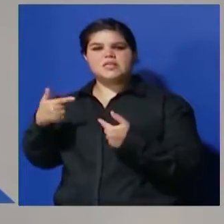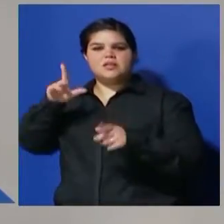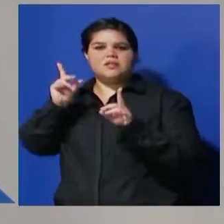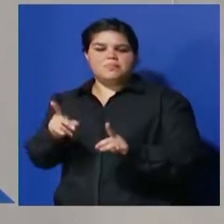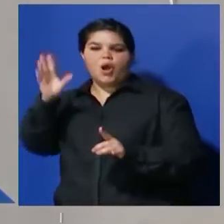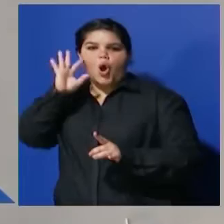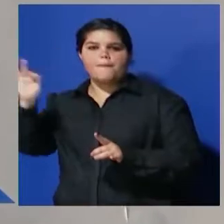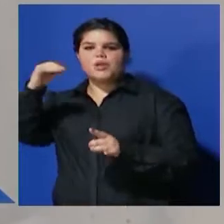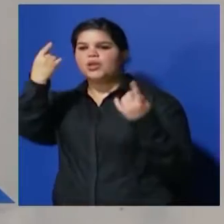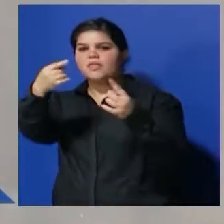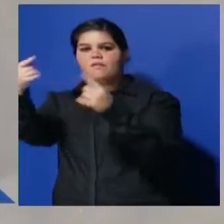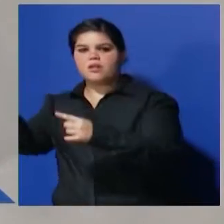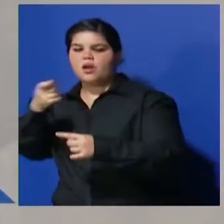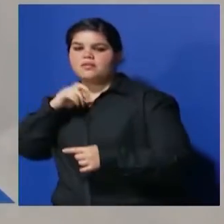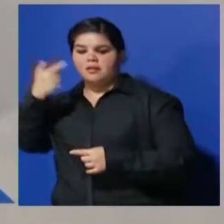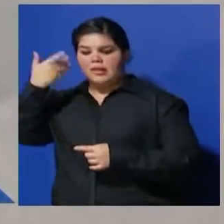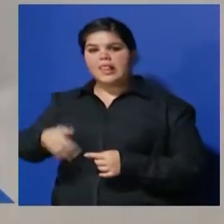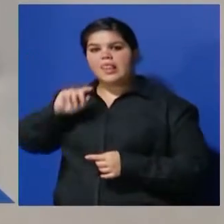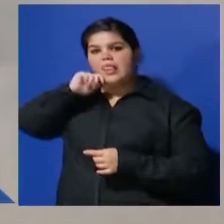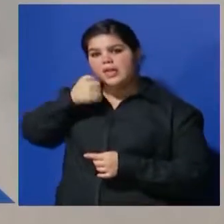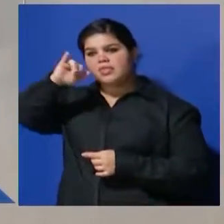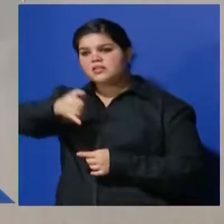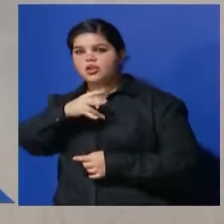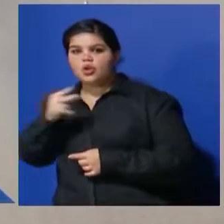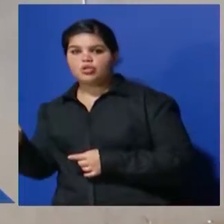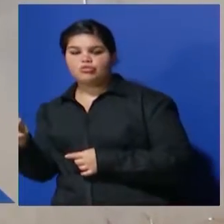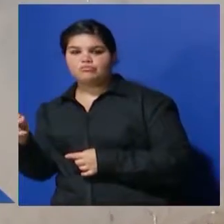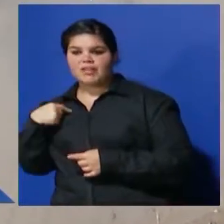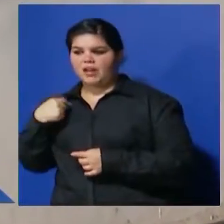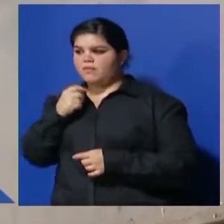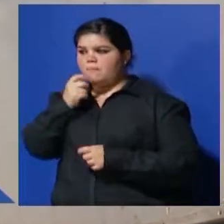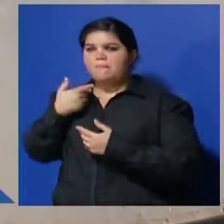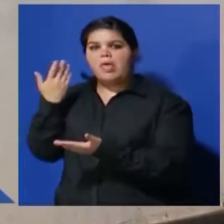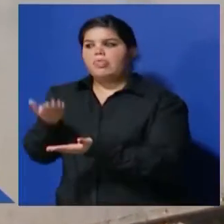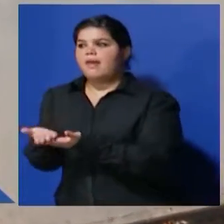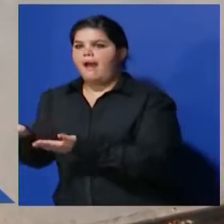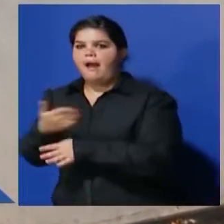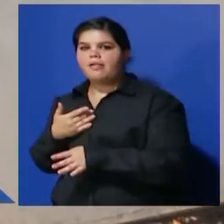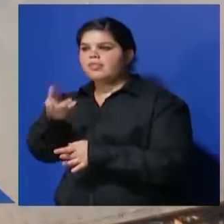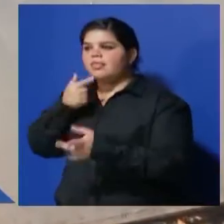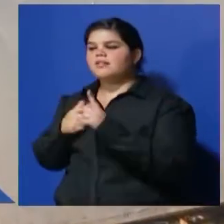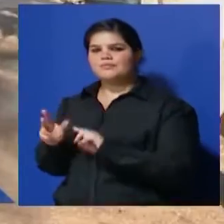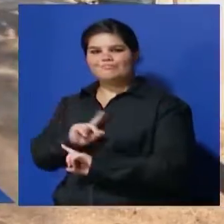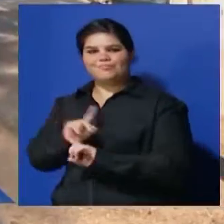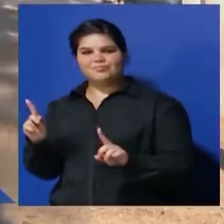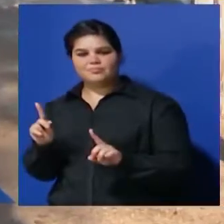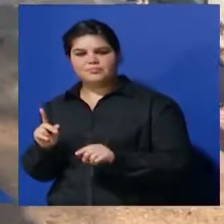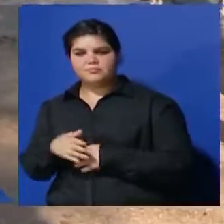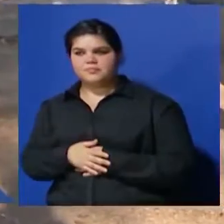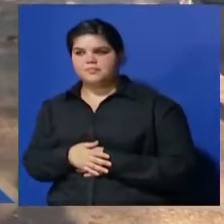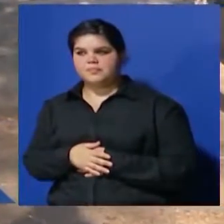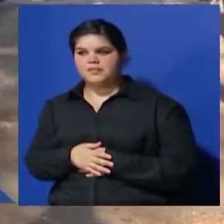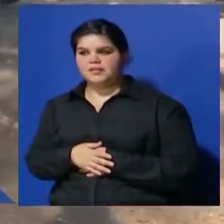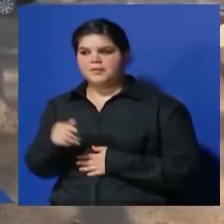vestidas o si somos lindas o no, que nosotras no hemos pedido. Entonces la posibilidad de poder elegir y de